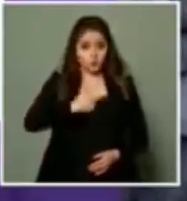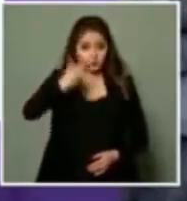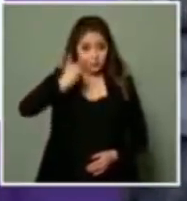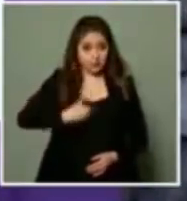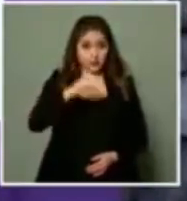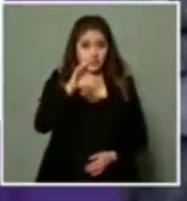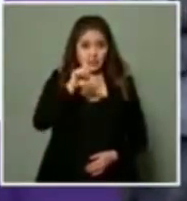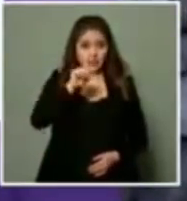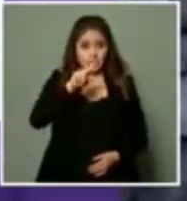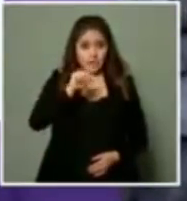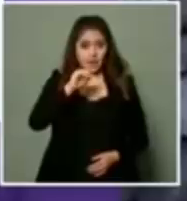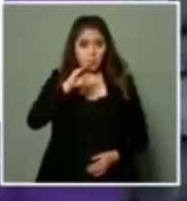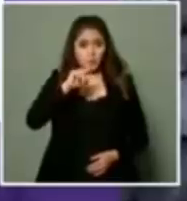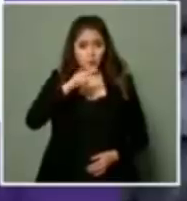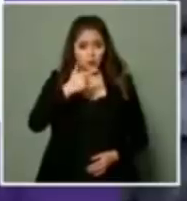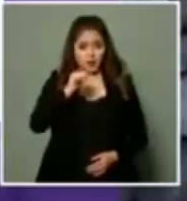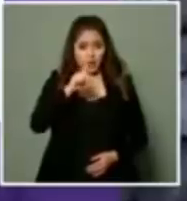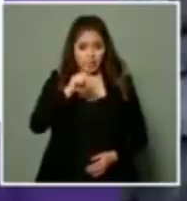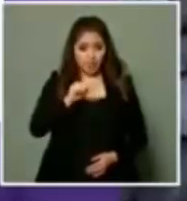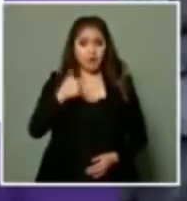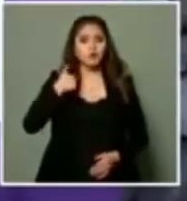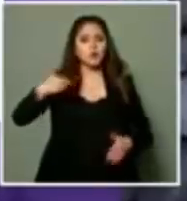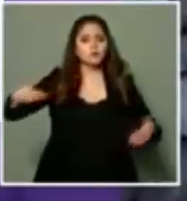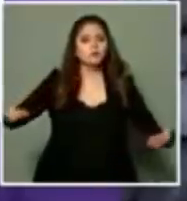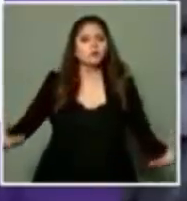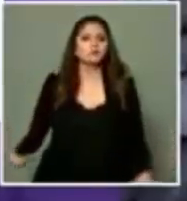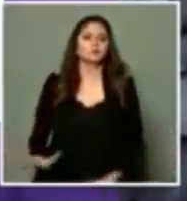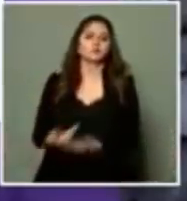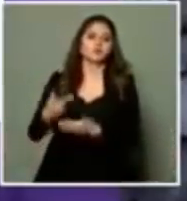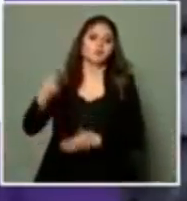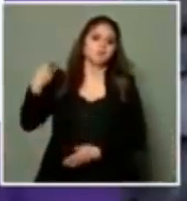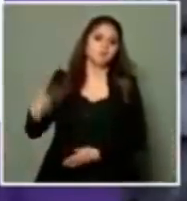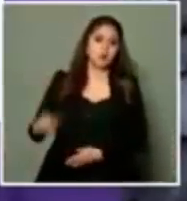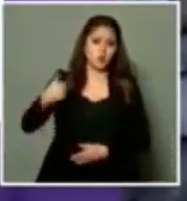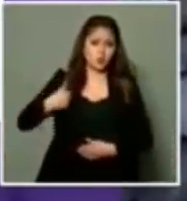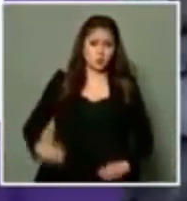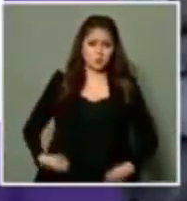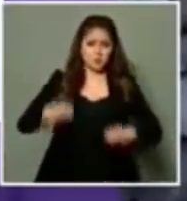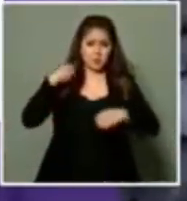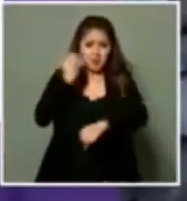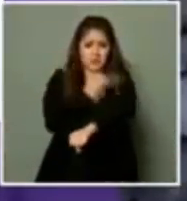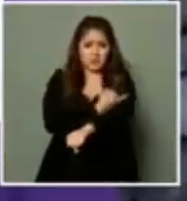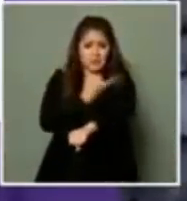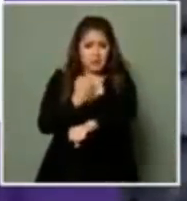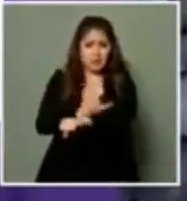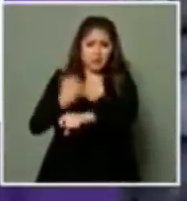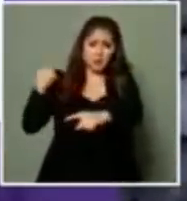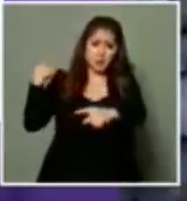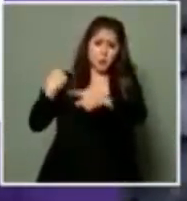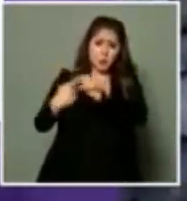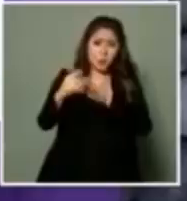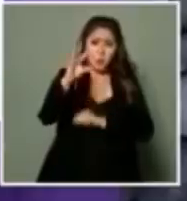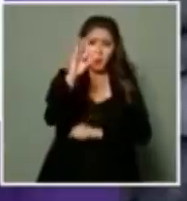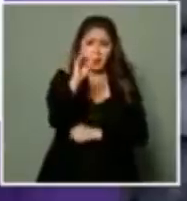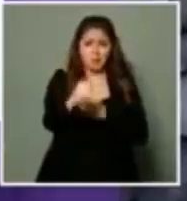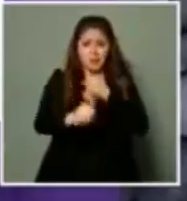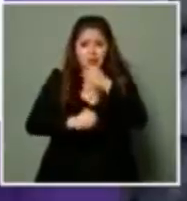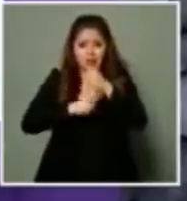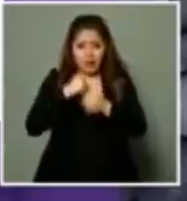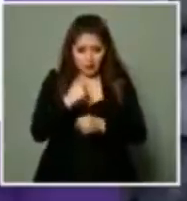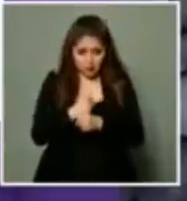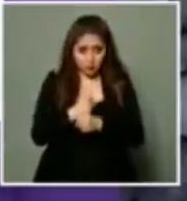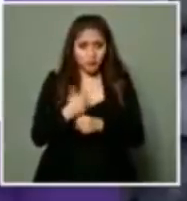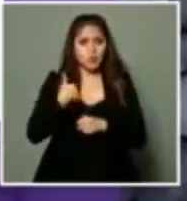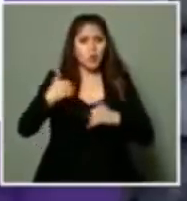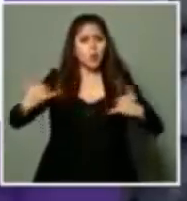Clara Brugada, nací en esta gran ciudad, vivo en Iztapalapa desde hace casi 40 años, desde muy joven